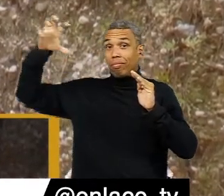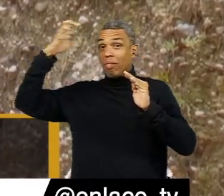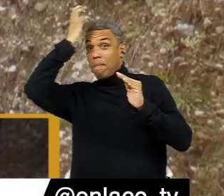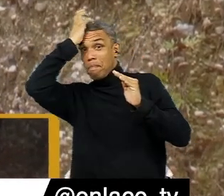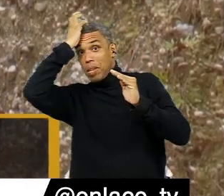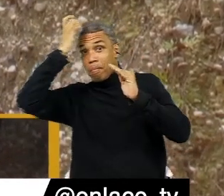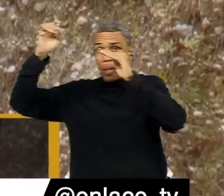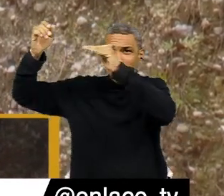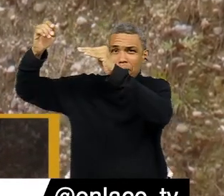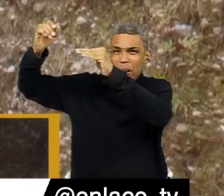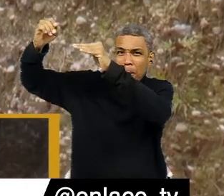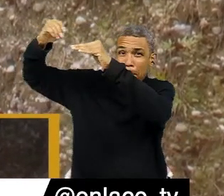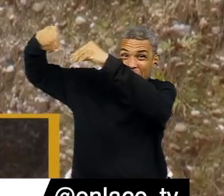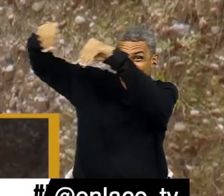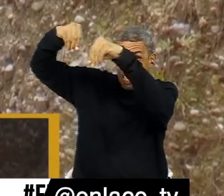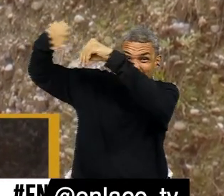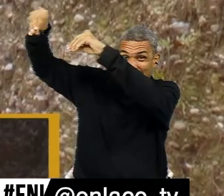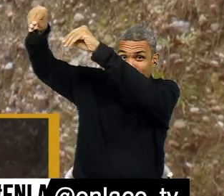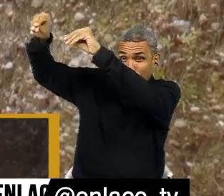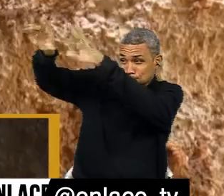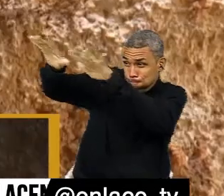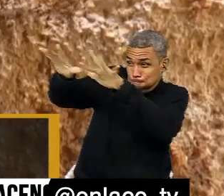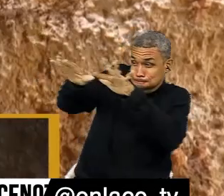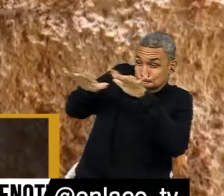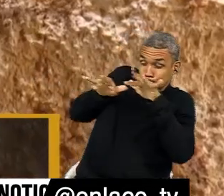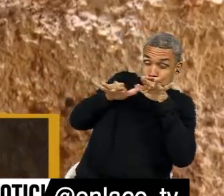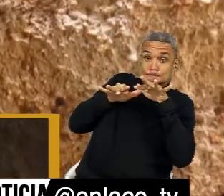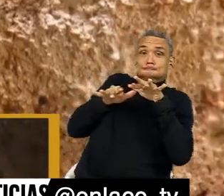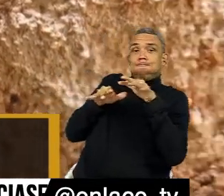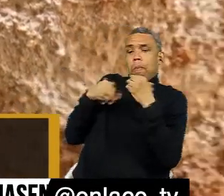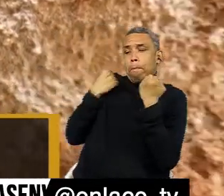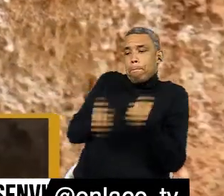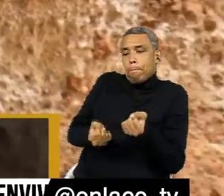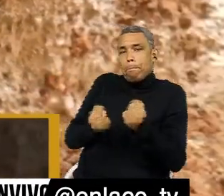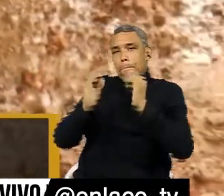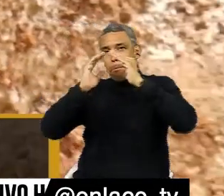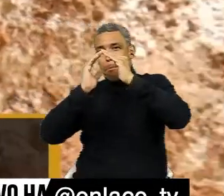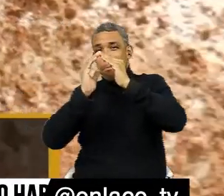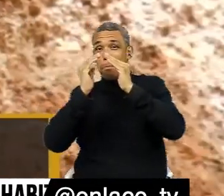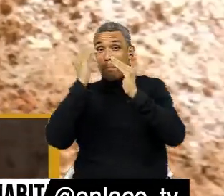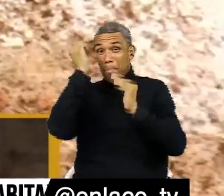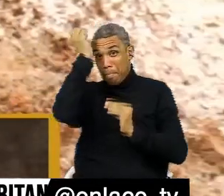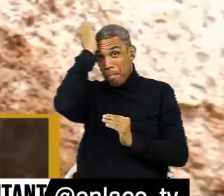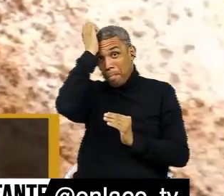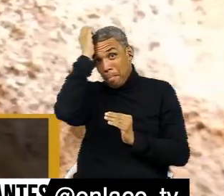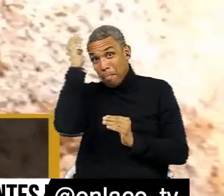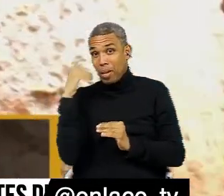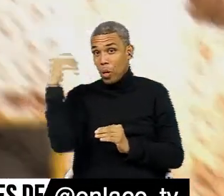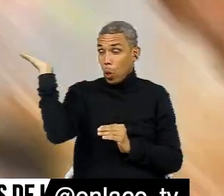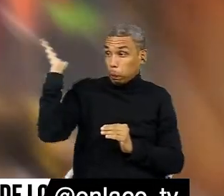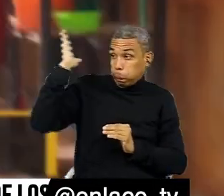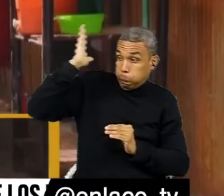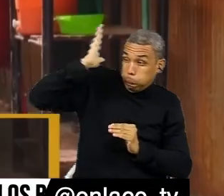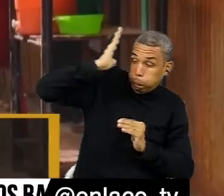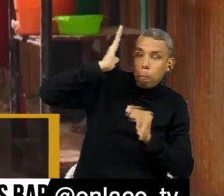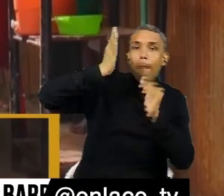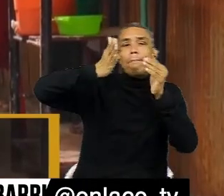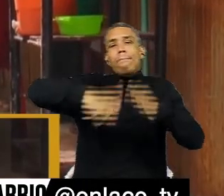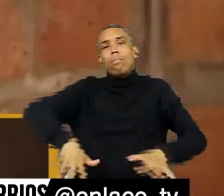Yurani Pimienta, y perjudicó estos daños que le cayó una pared, media pared en la casa de mi vecino.